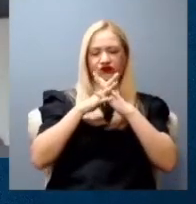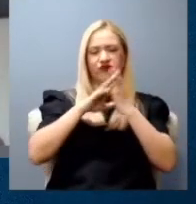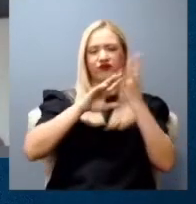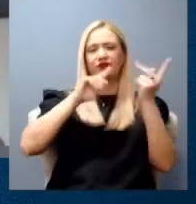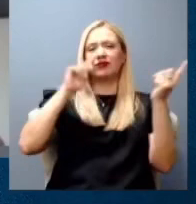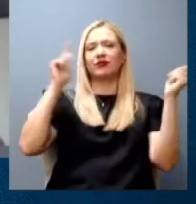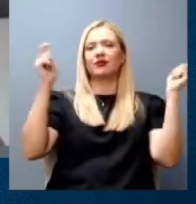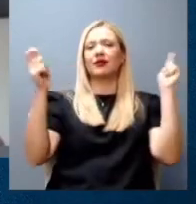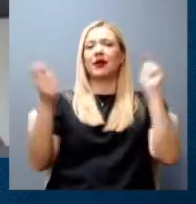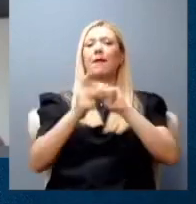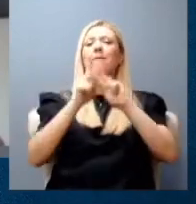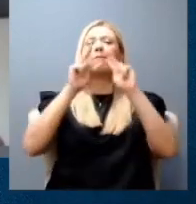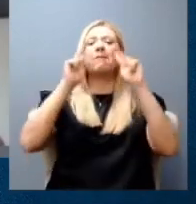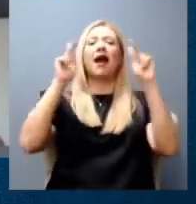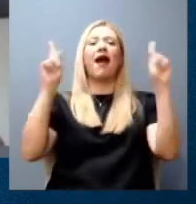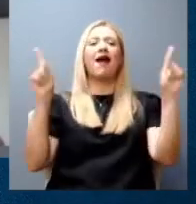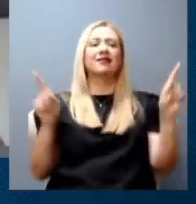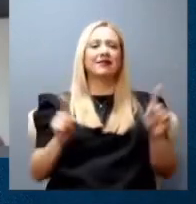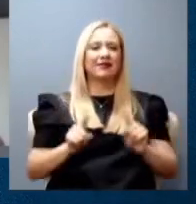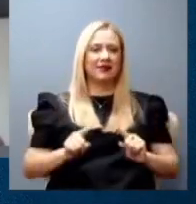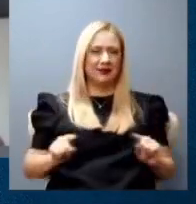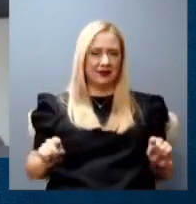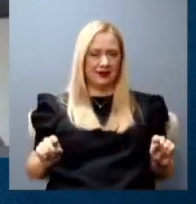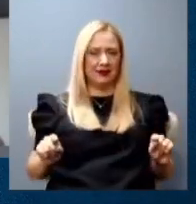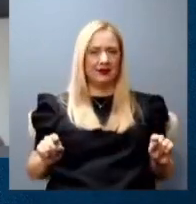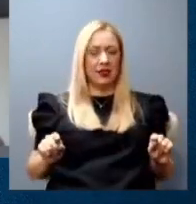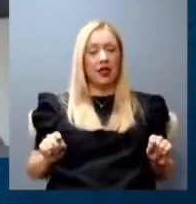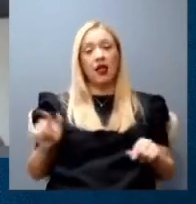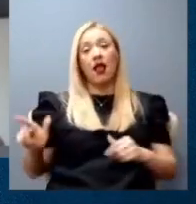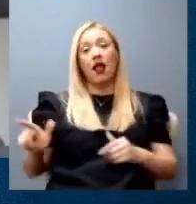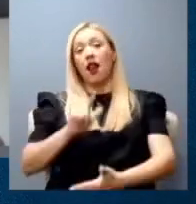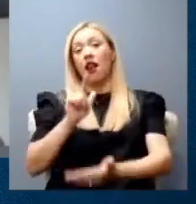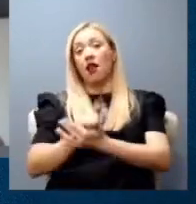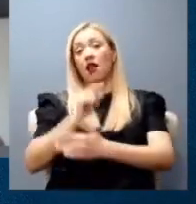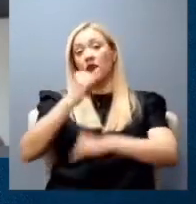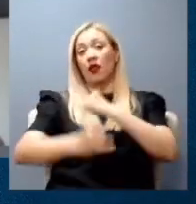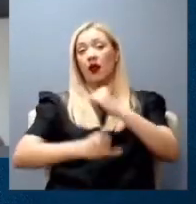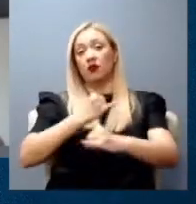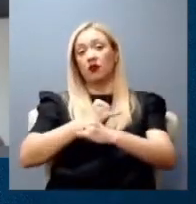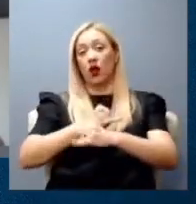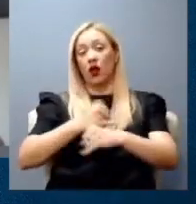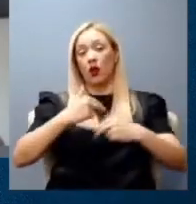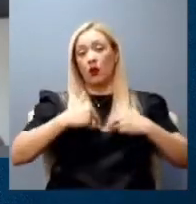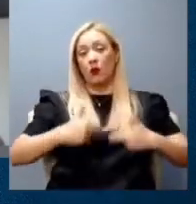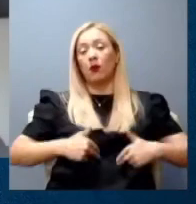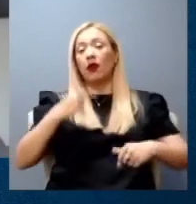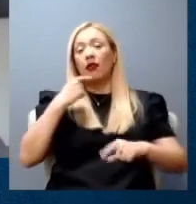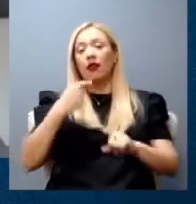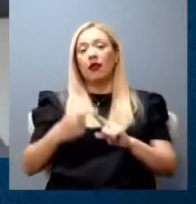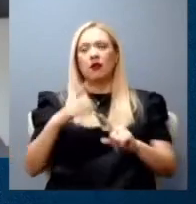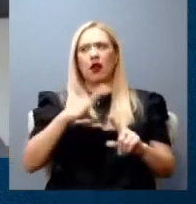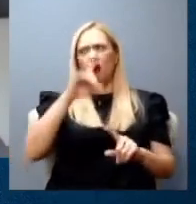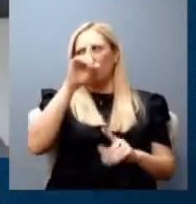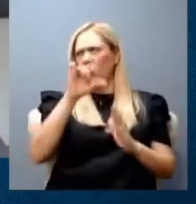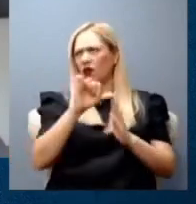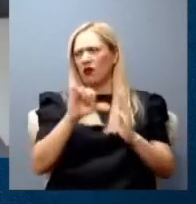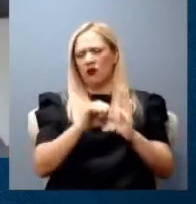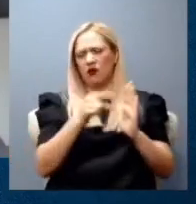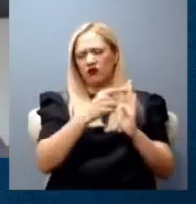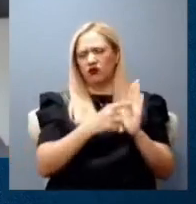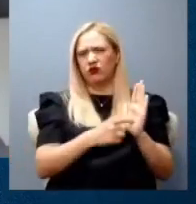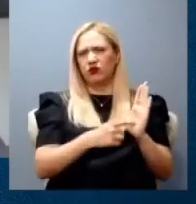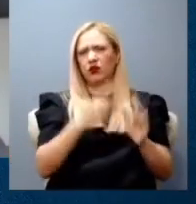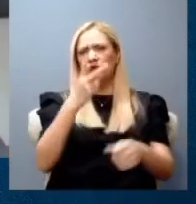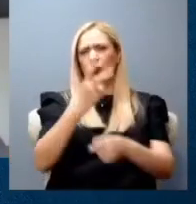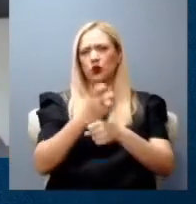hecho, el mismo derecho internacional humanitario prevé en uno de los artículos del protocolo